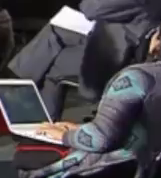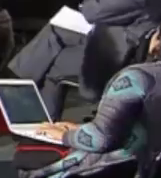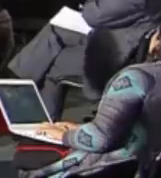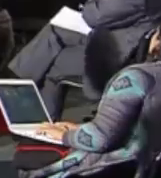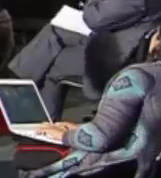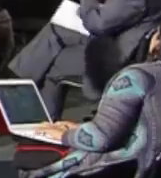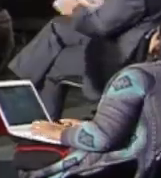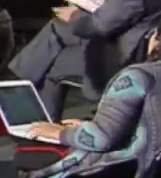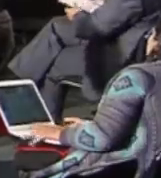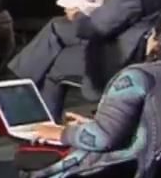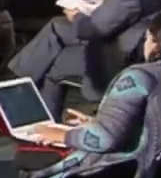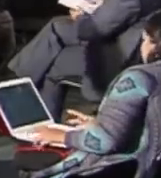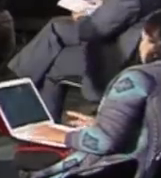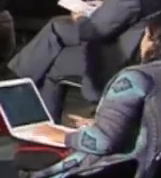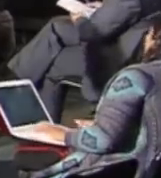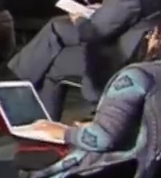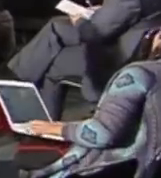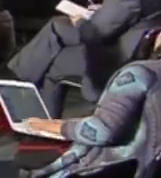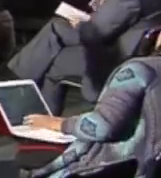No hay condonaciones.